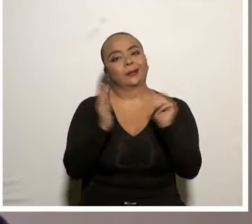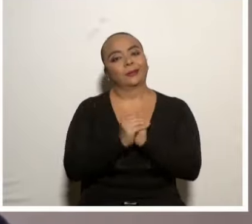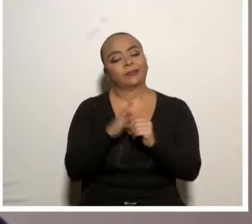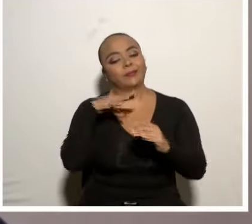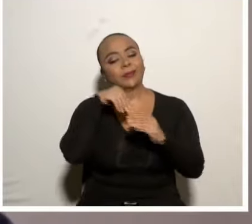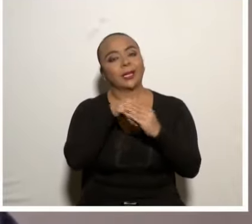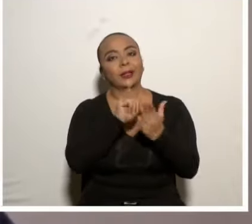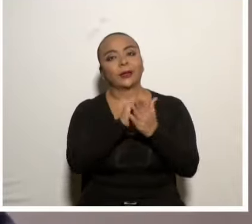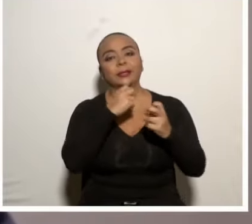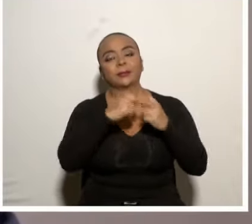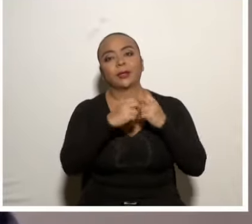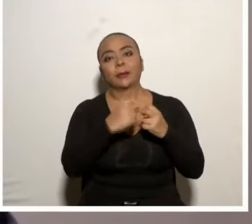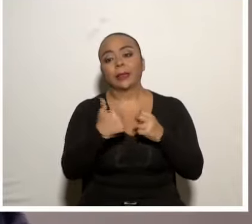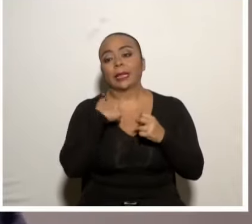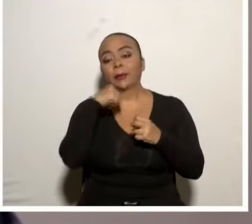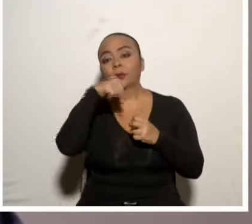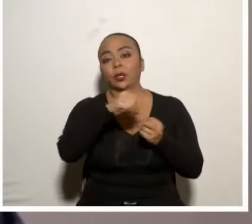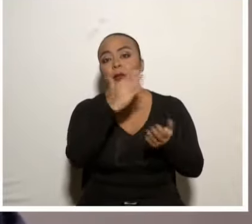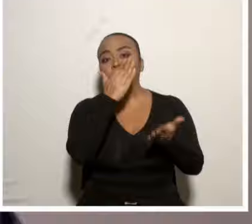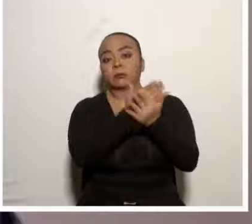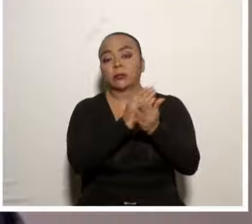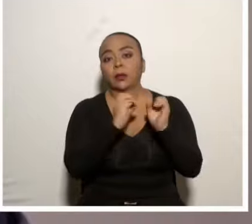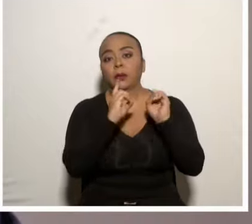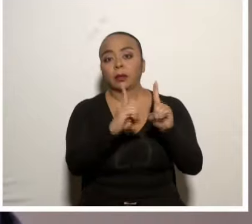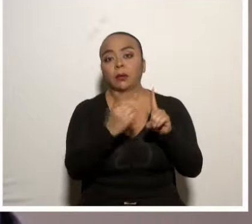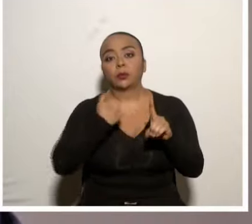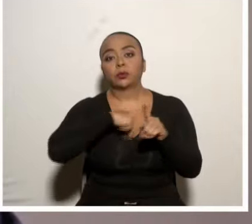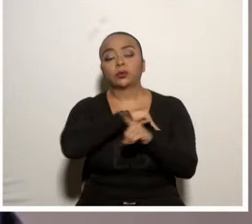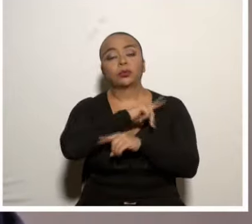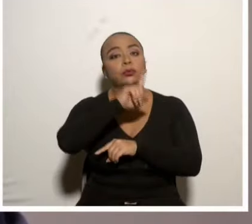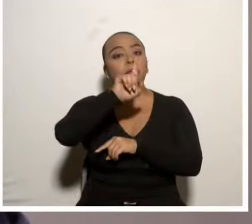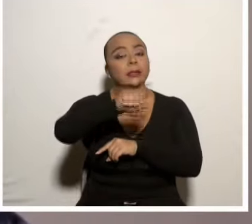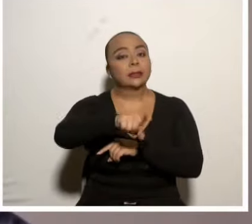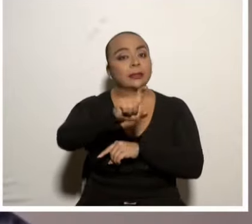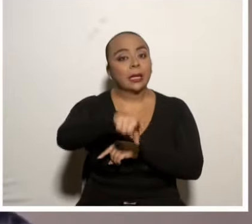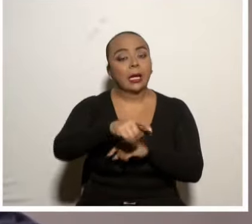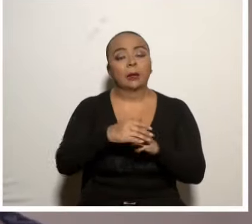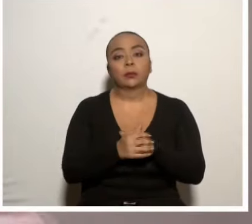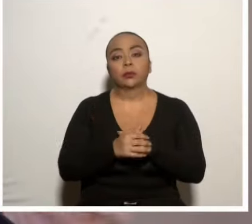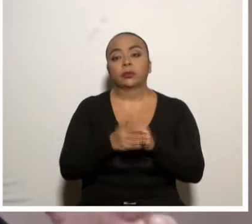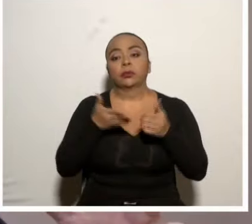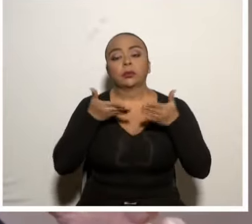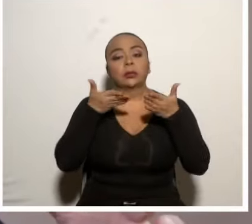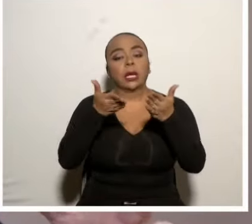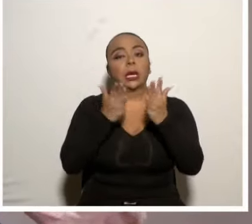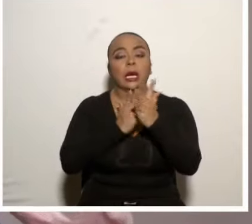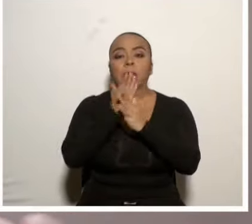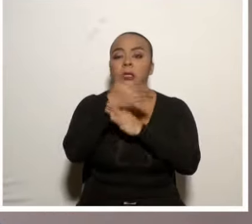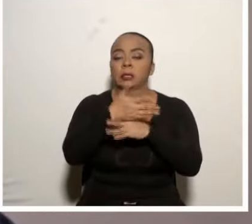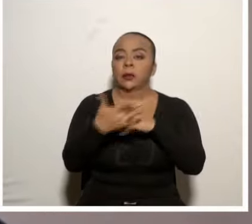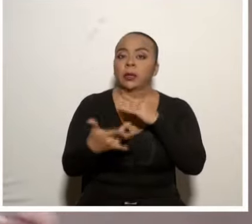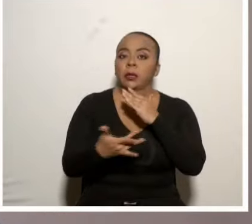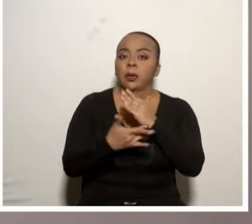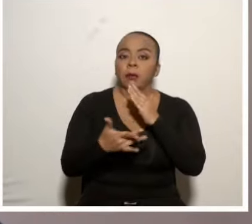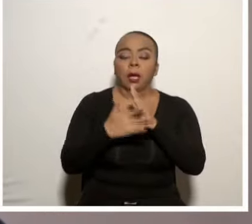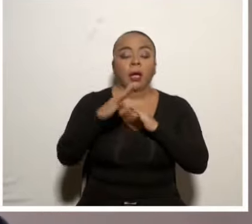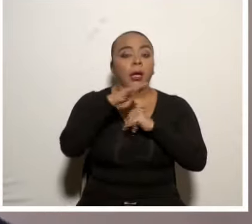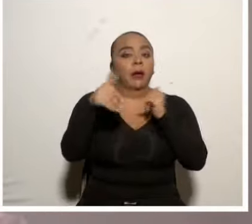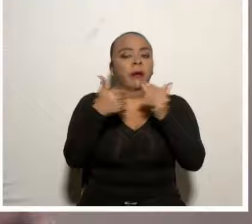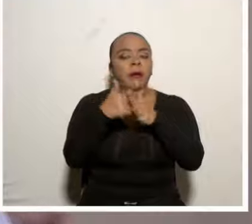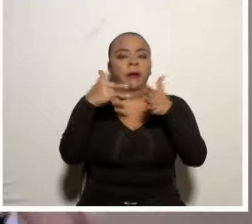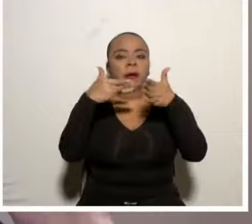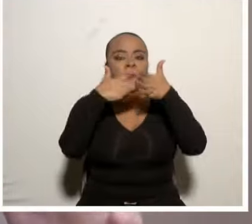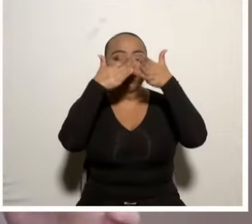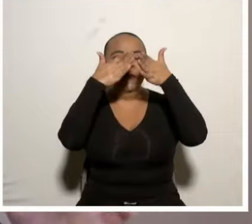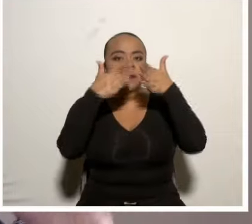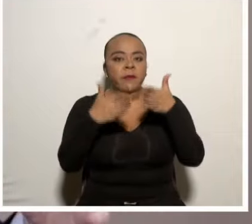este problema que tenemos hoy del apagón educativo, necesitamos nosotros darle el acceso a la tecnología a todos los